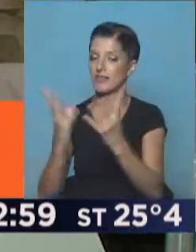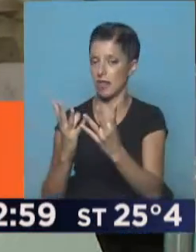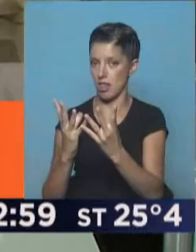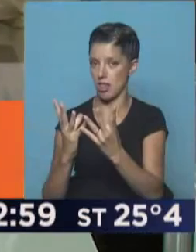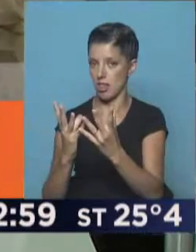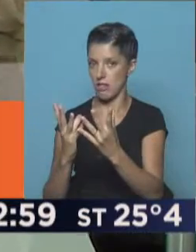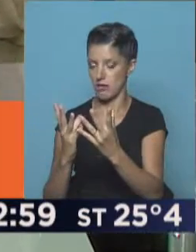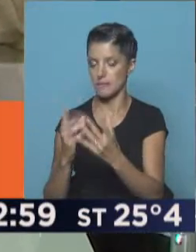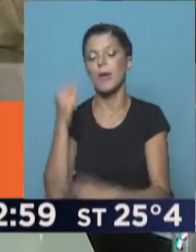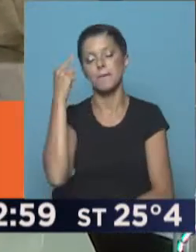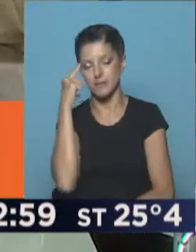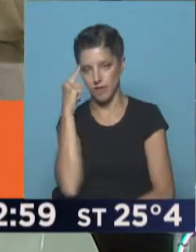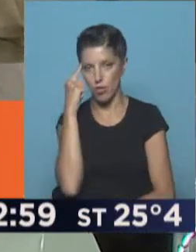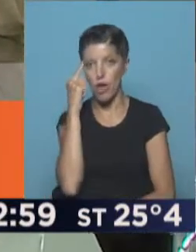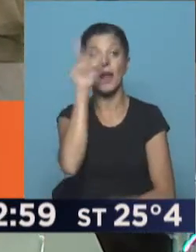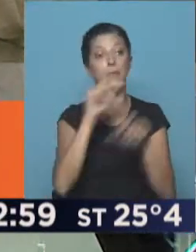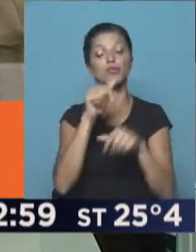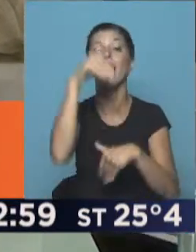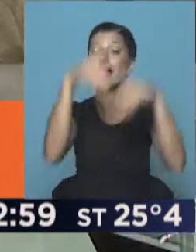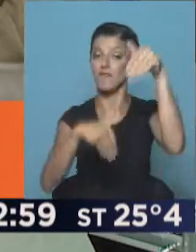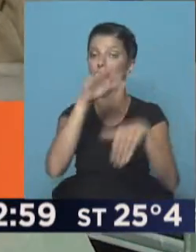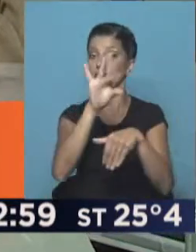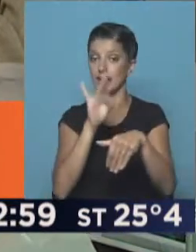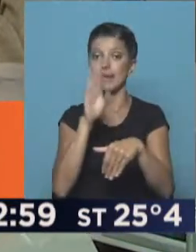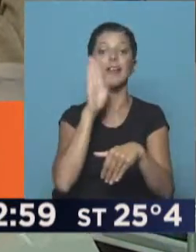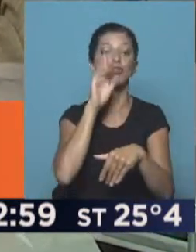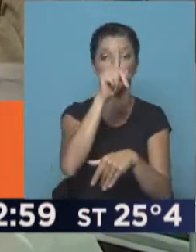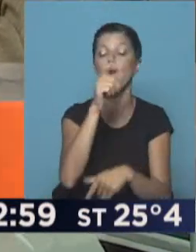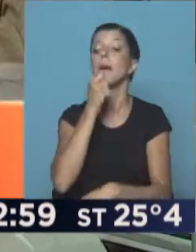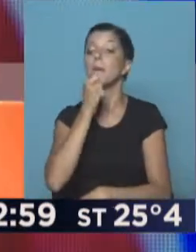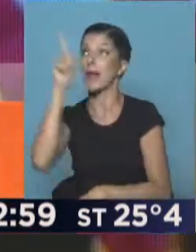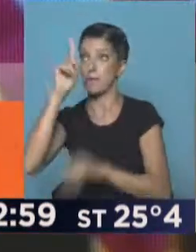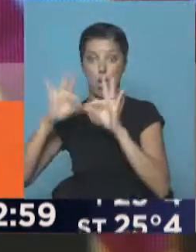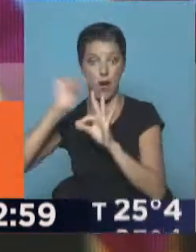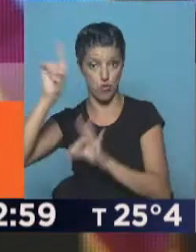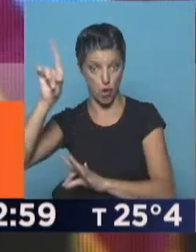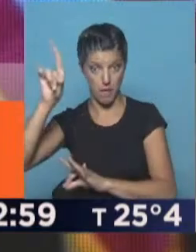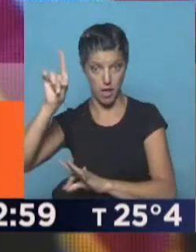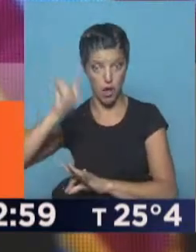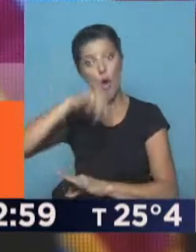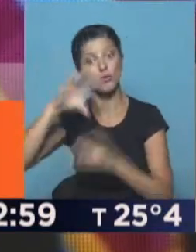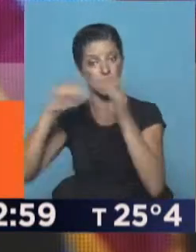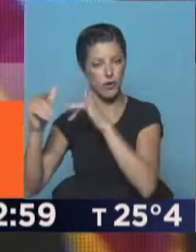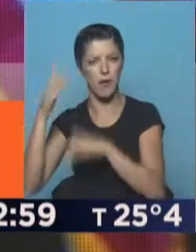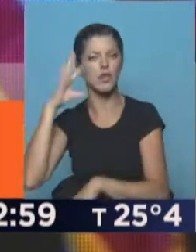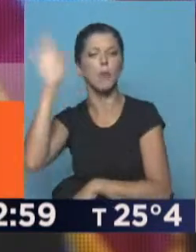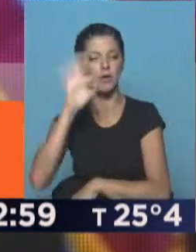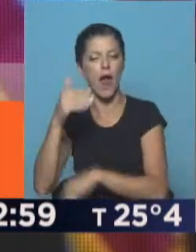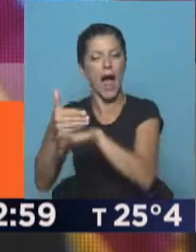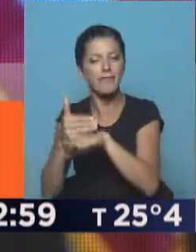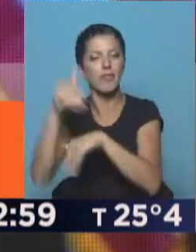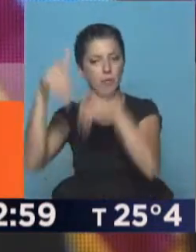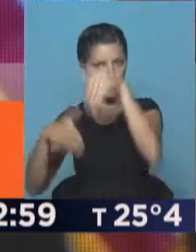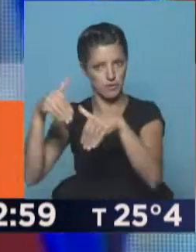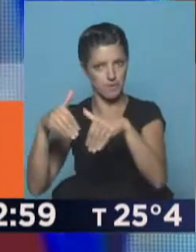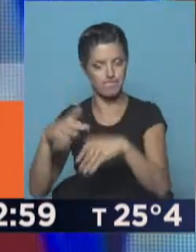menos en relación al votante en Estados Unidos y por lo que vemos en Europa en relación a otra clase de votantes, es un tema que está en crisis. Es